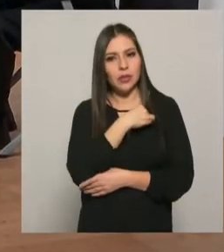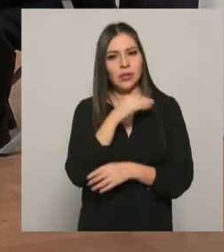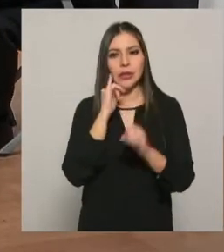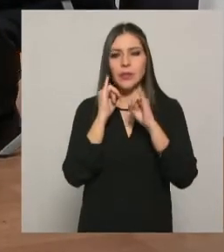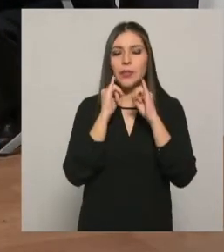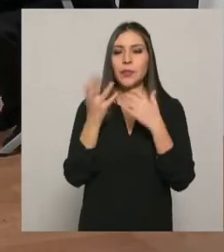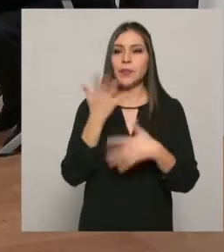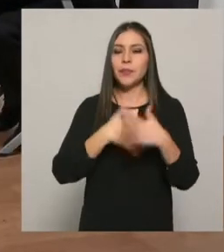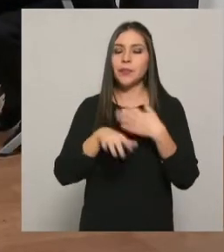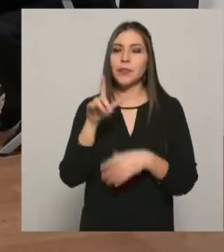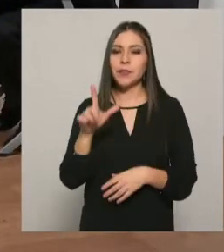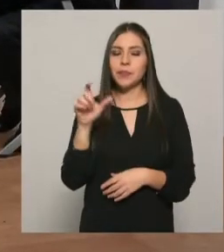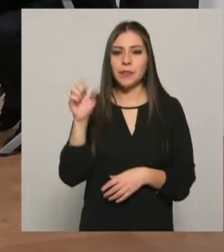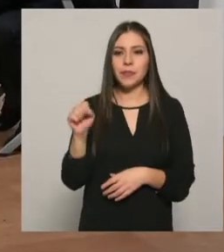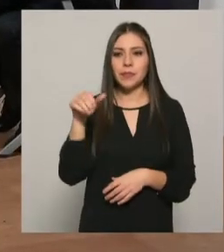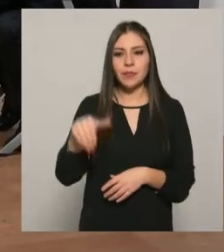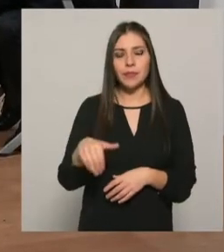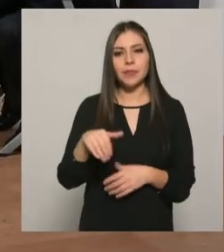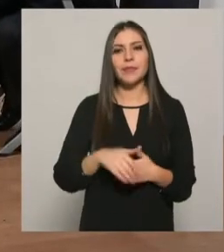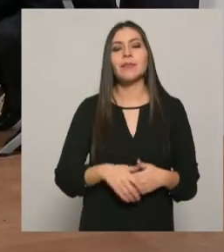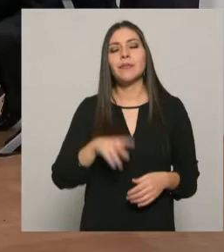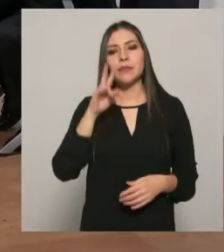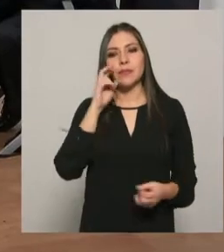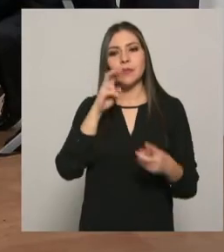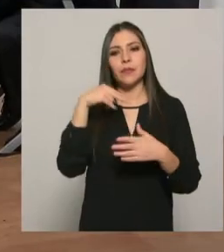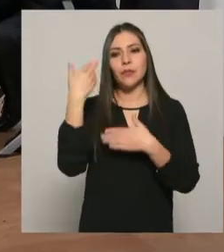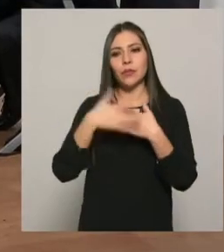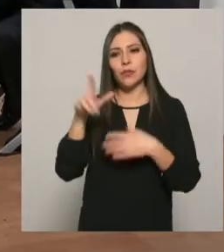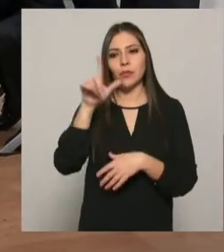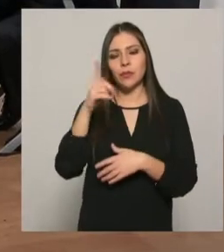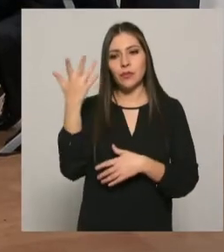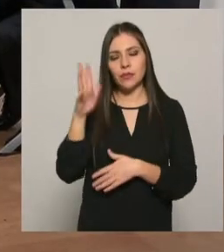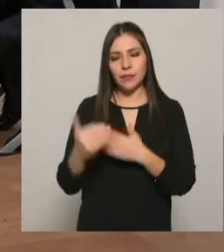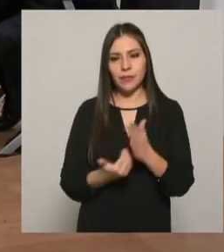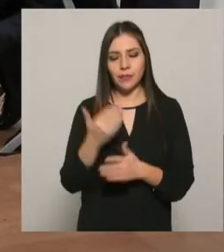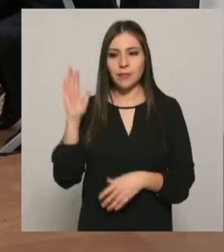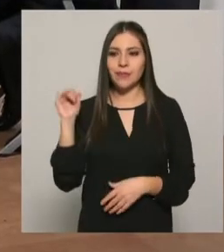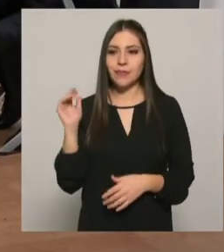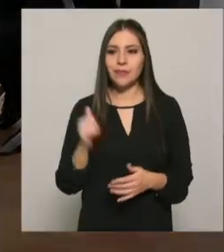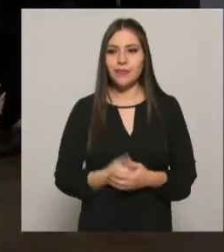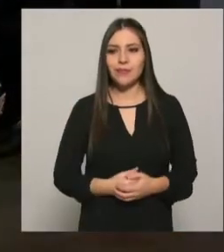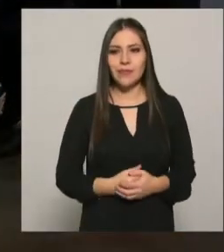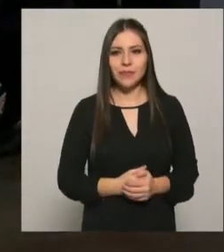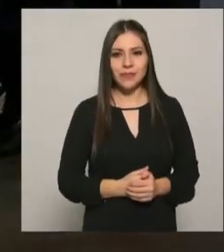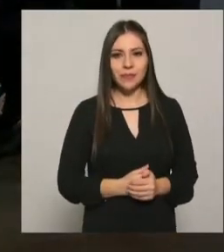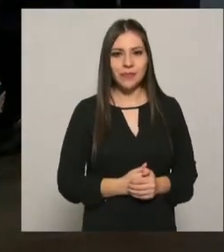intérpretes de lengua de señas mexicana. Yo los espero el próximo lunes a las 10 de la mañana. Hasta pronto.